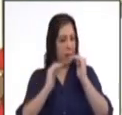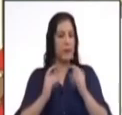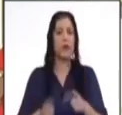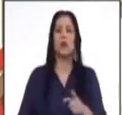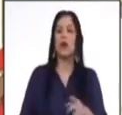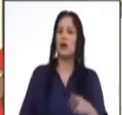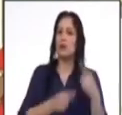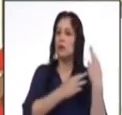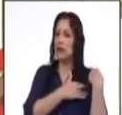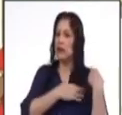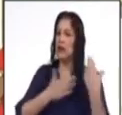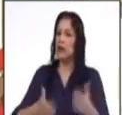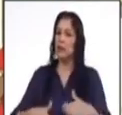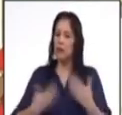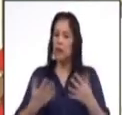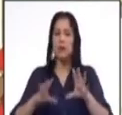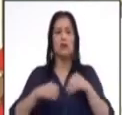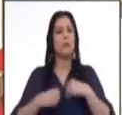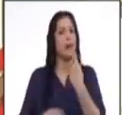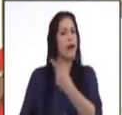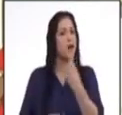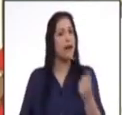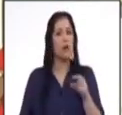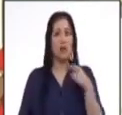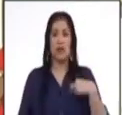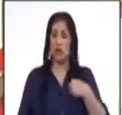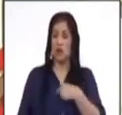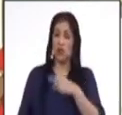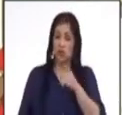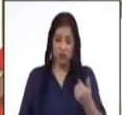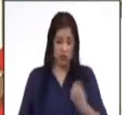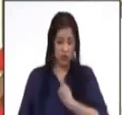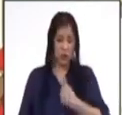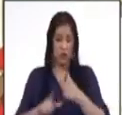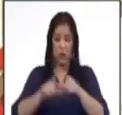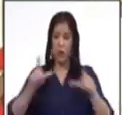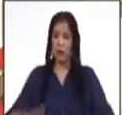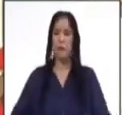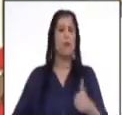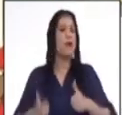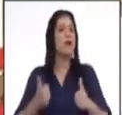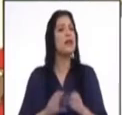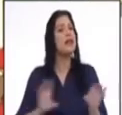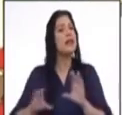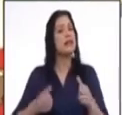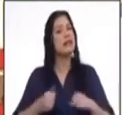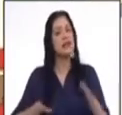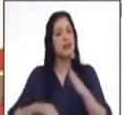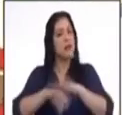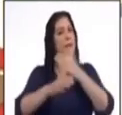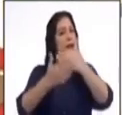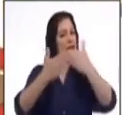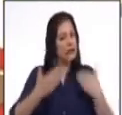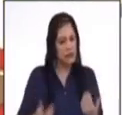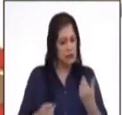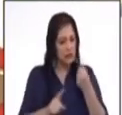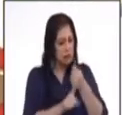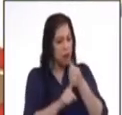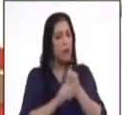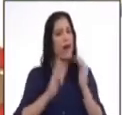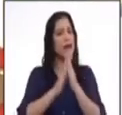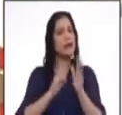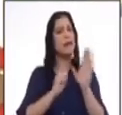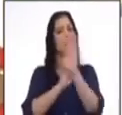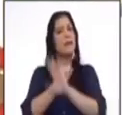una tarea que podemos asumir cada una y cada uno de nosotros en nuestra localidad es generar acciones de prevención desde casa para